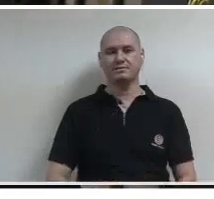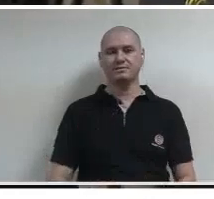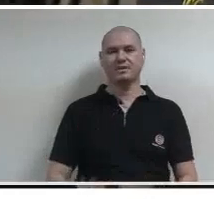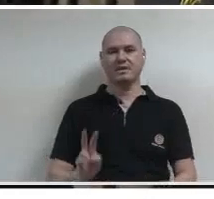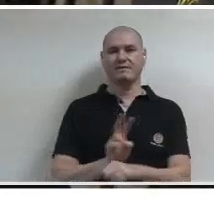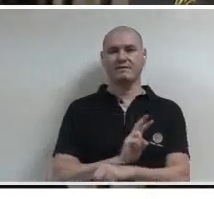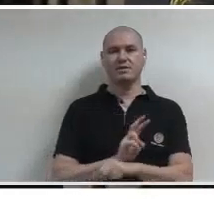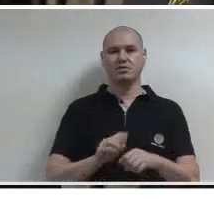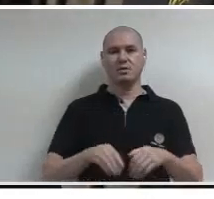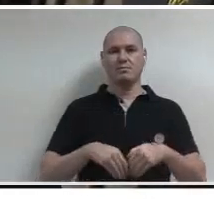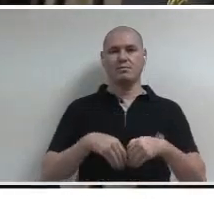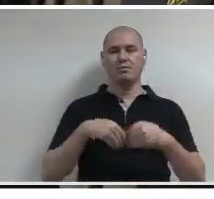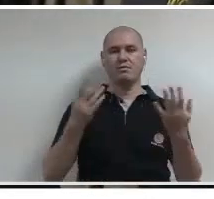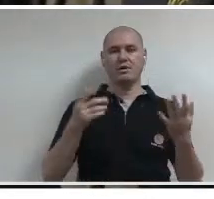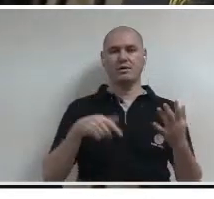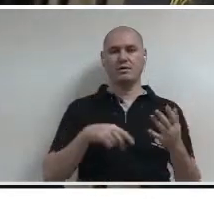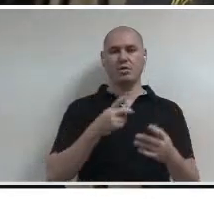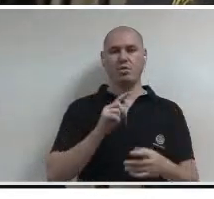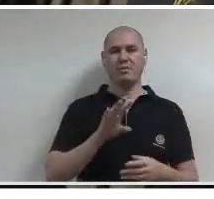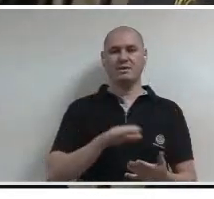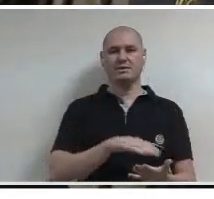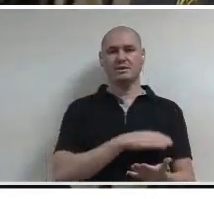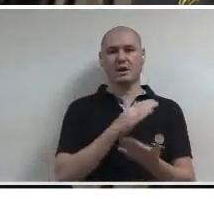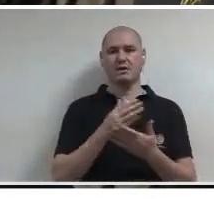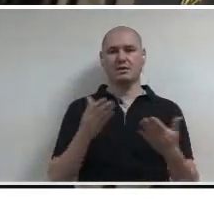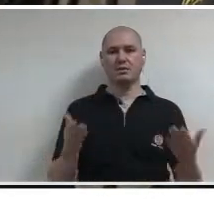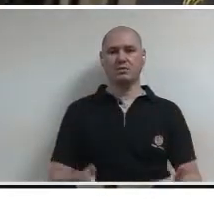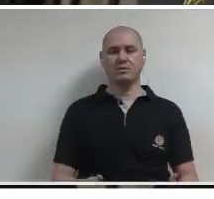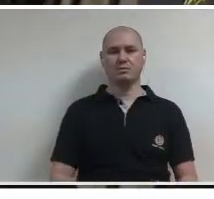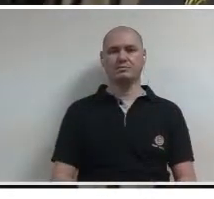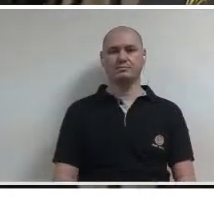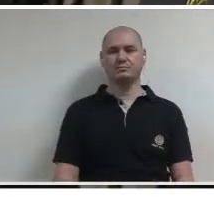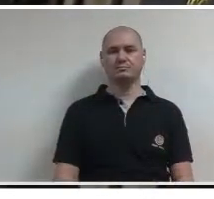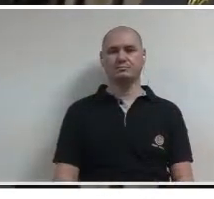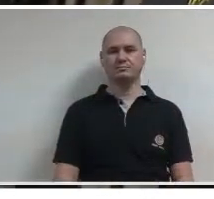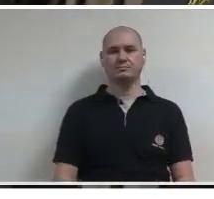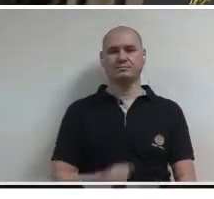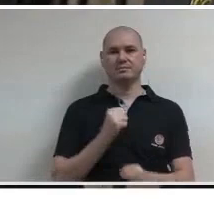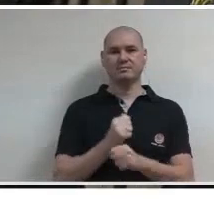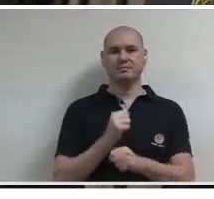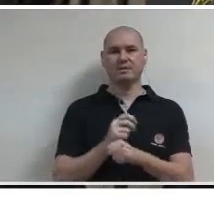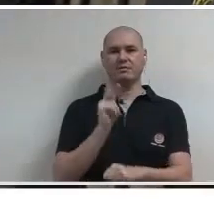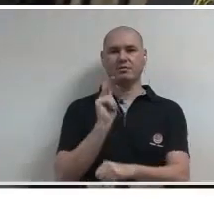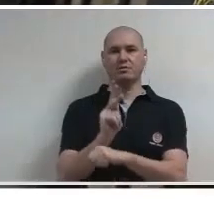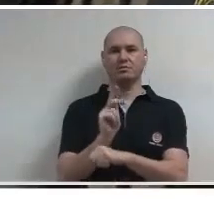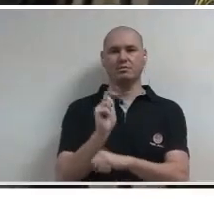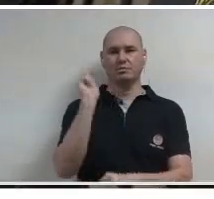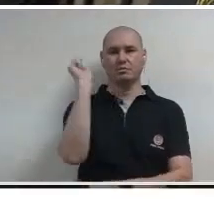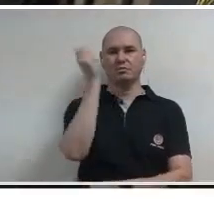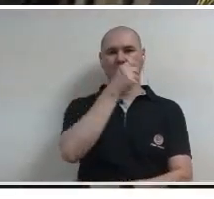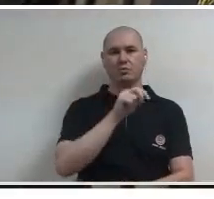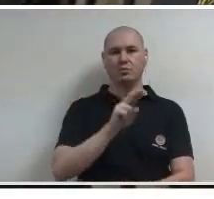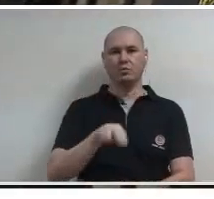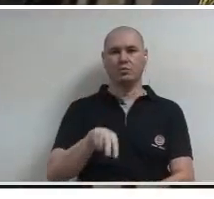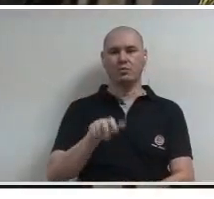2005 y 2015 PB, asistente fiscal, defensora pública, 2015 Viviana PB,